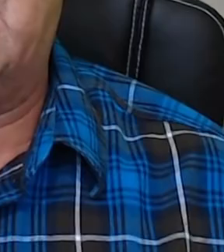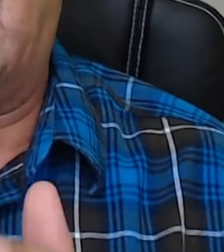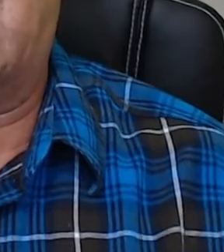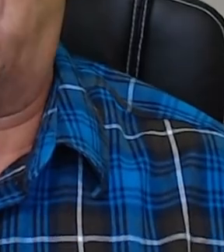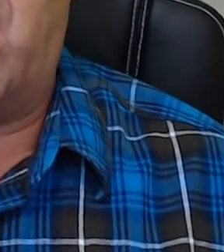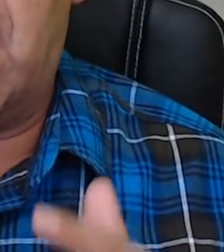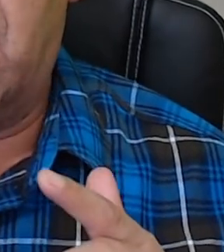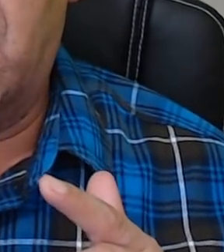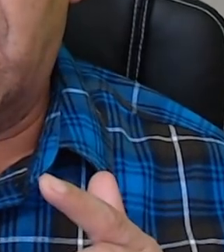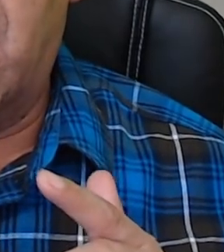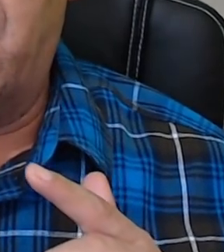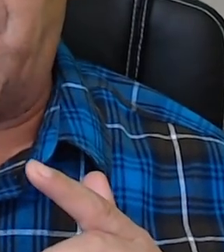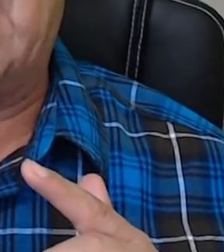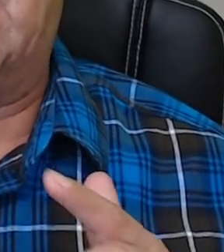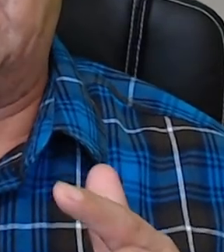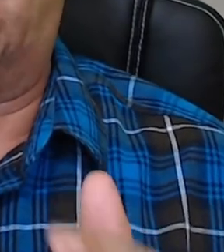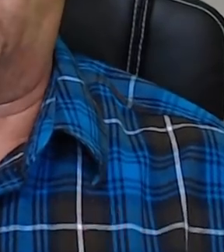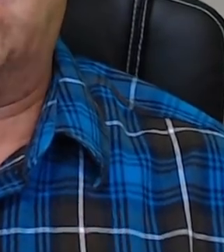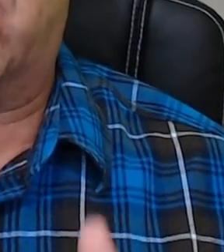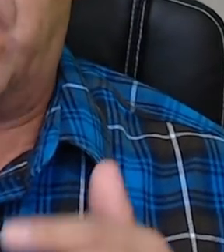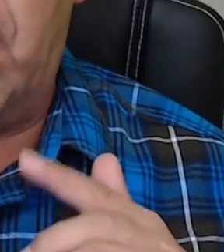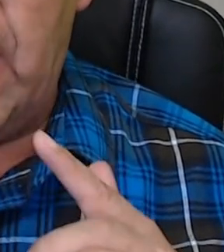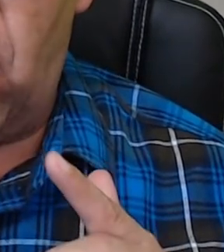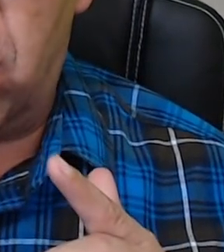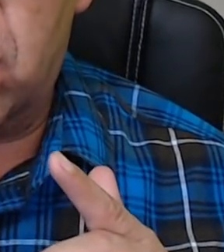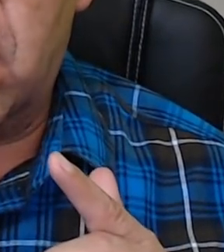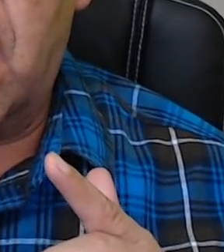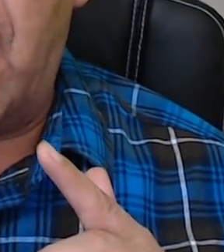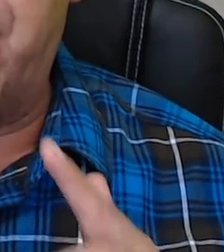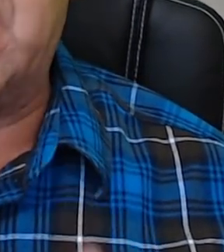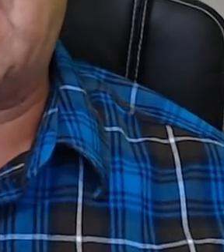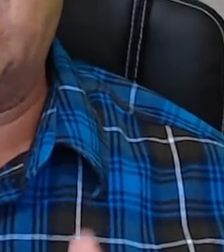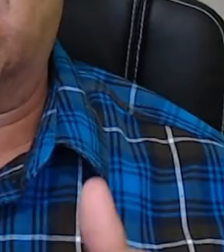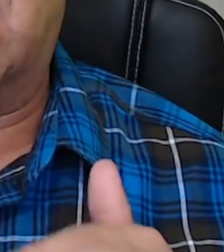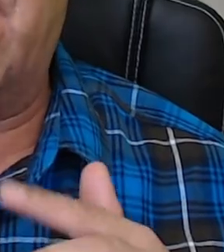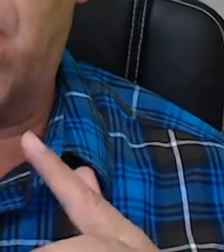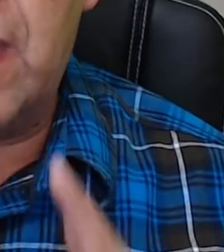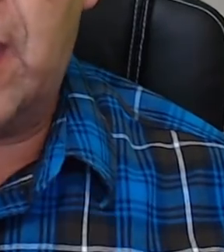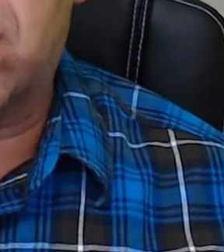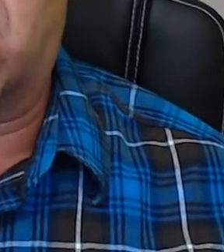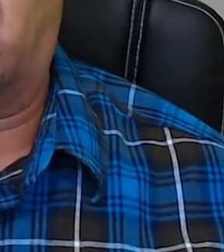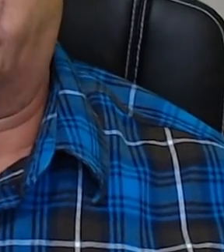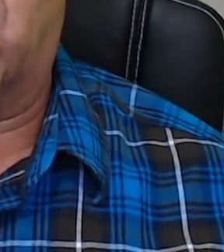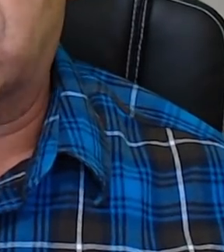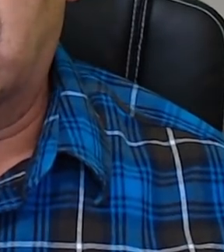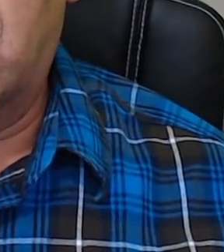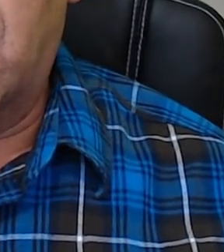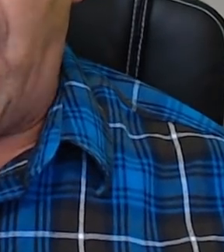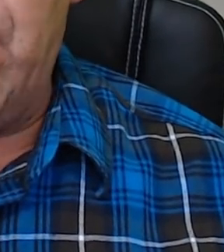Quieren llegar al poder para tener todos esos privilegios, empresarios y políticos